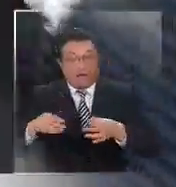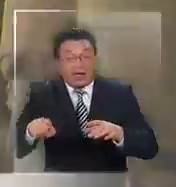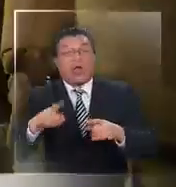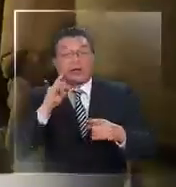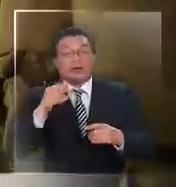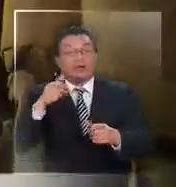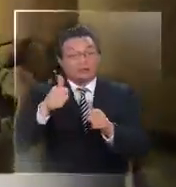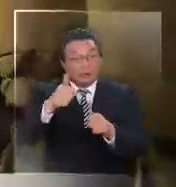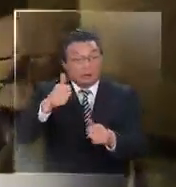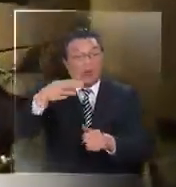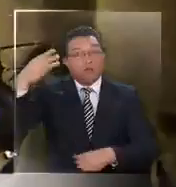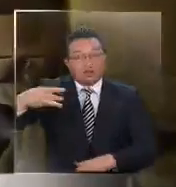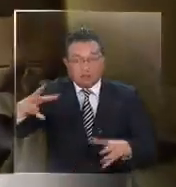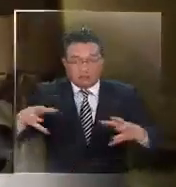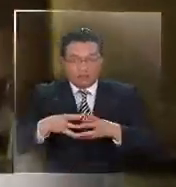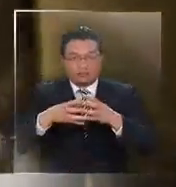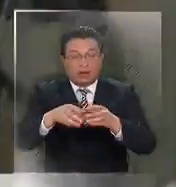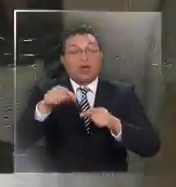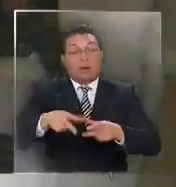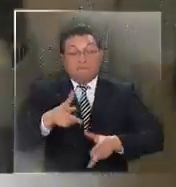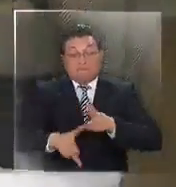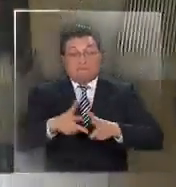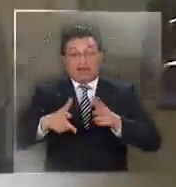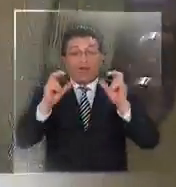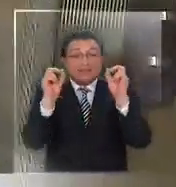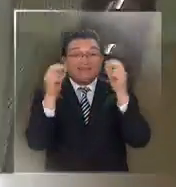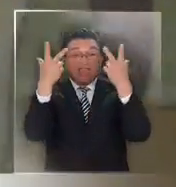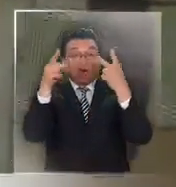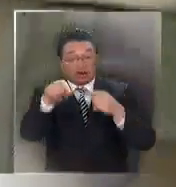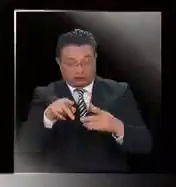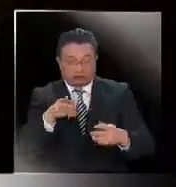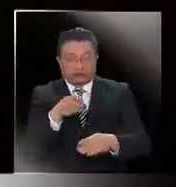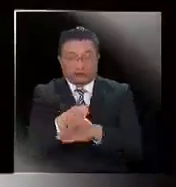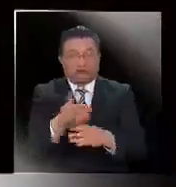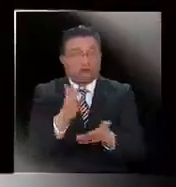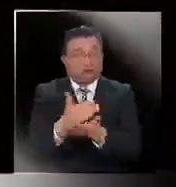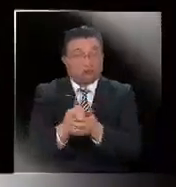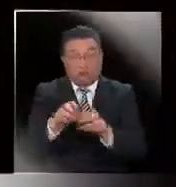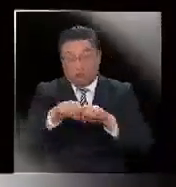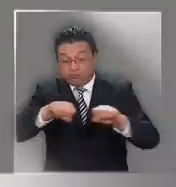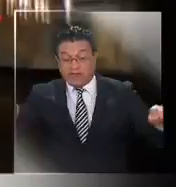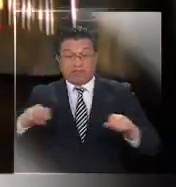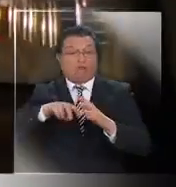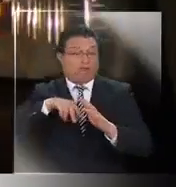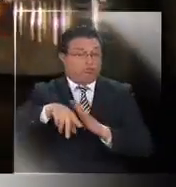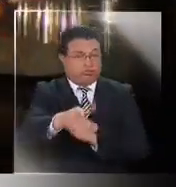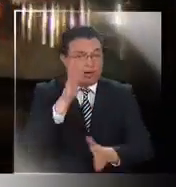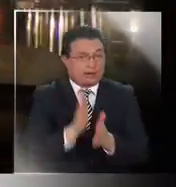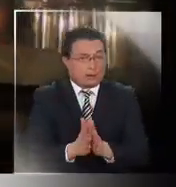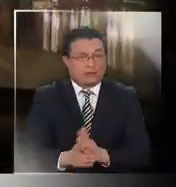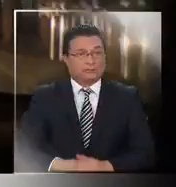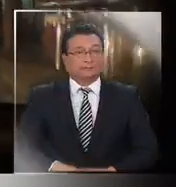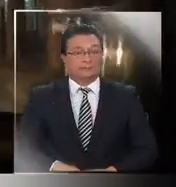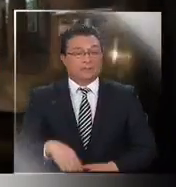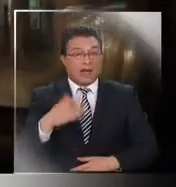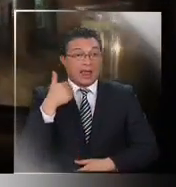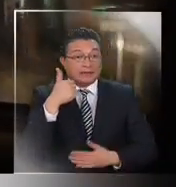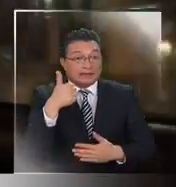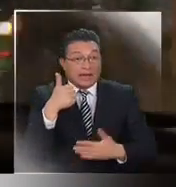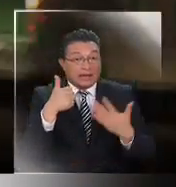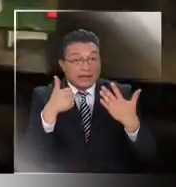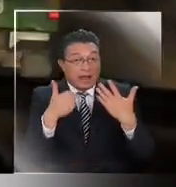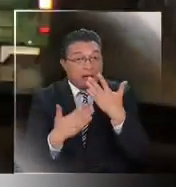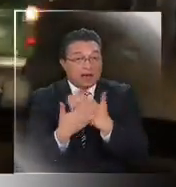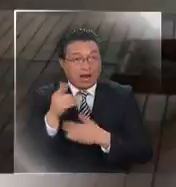Municipal. Vamos llegando al Metro Salvador, la medida de seguridad correspondiente, abre la puerta y salimos del tiro. Un operativo que arrancó a las 6 de la mañana